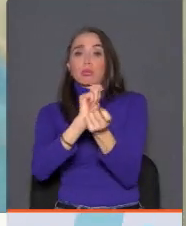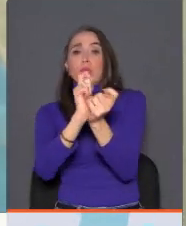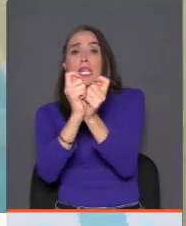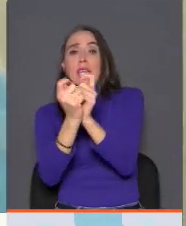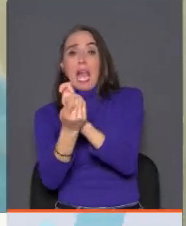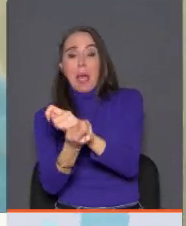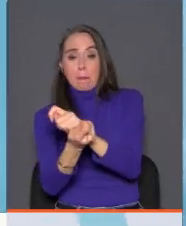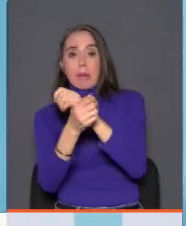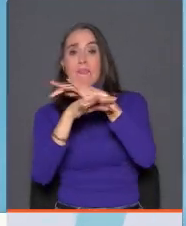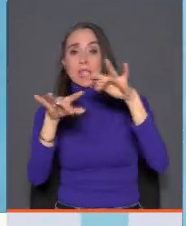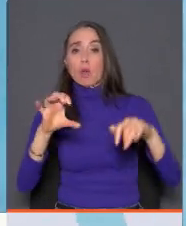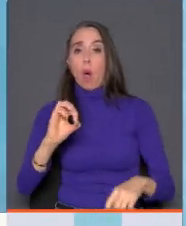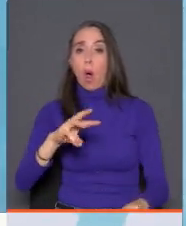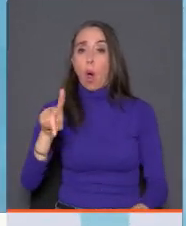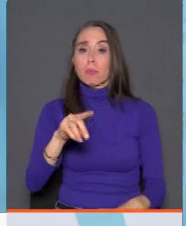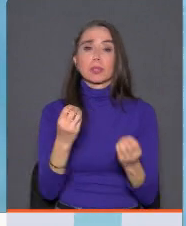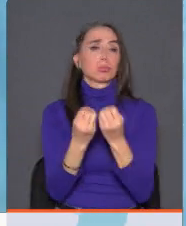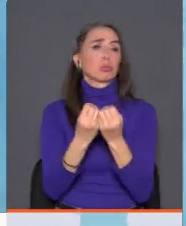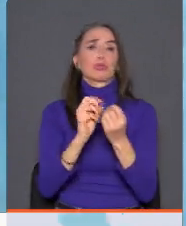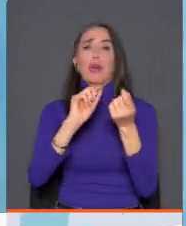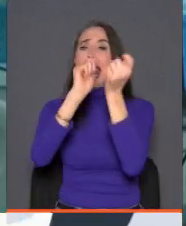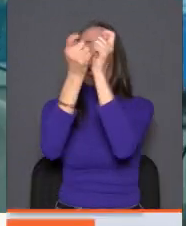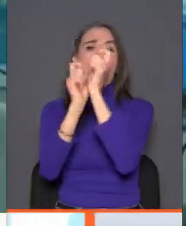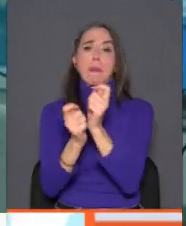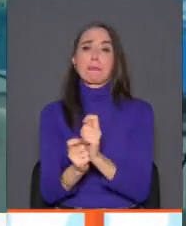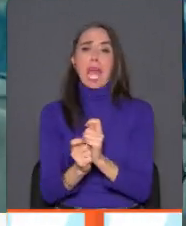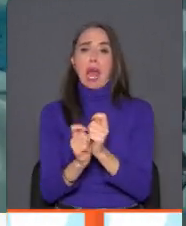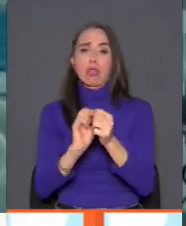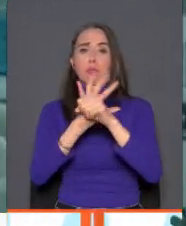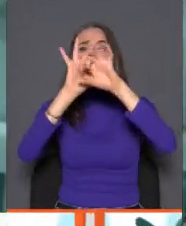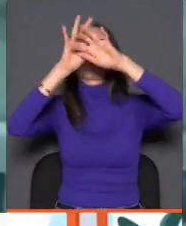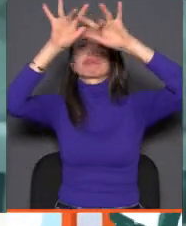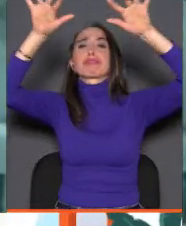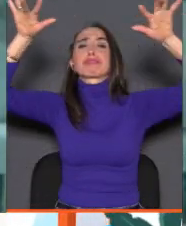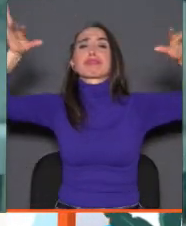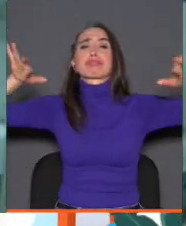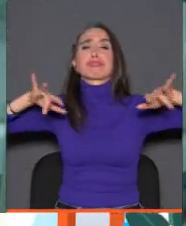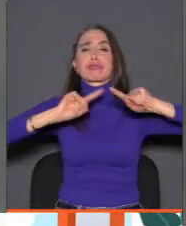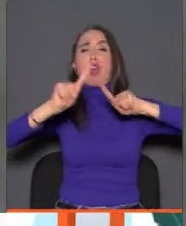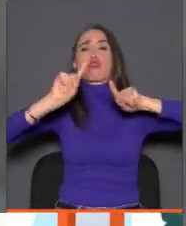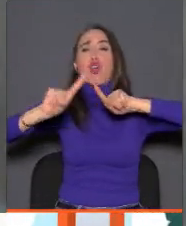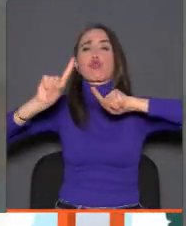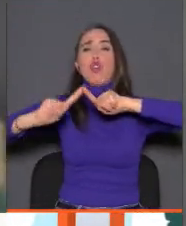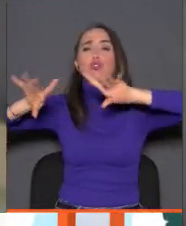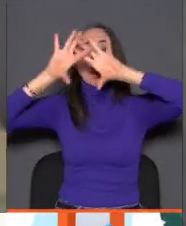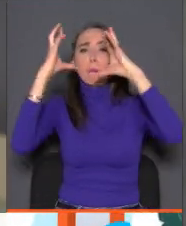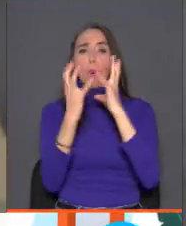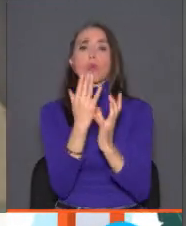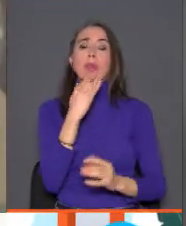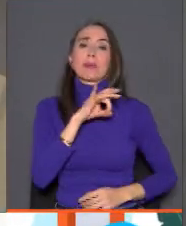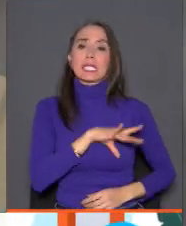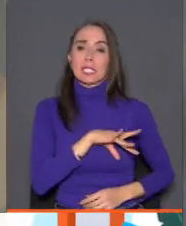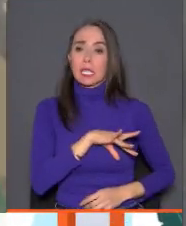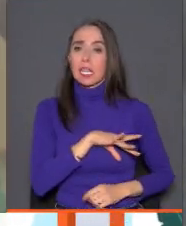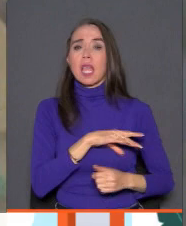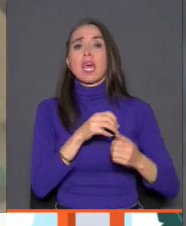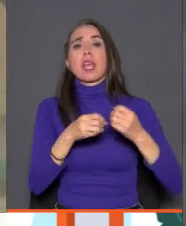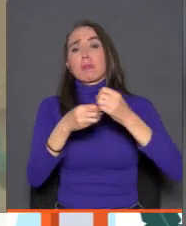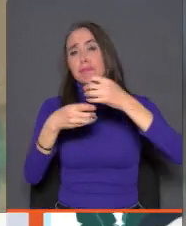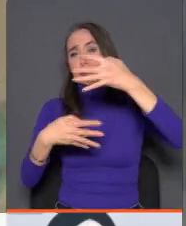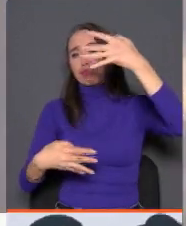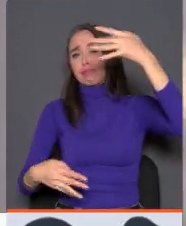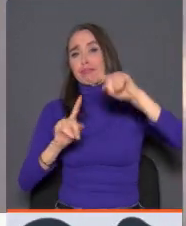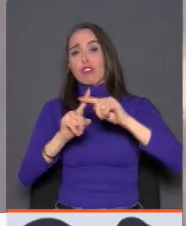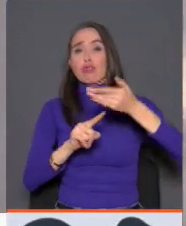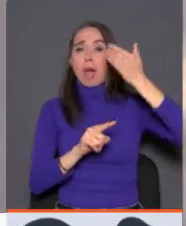Salud, ya son decenas las mutaciones que circulan en el mundo, también en Chile. Están todas las variantes que nos